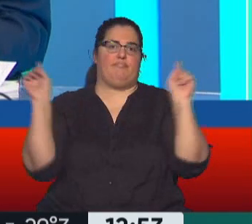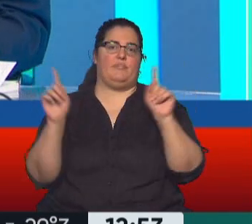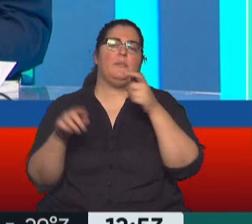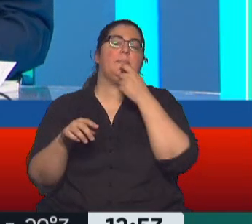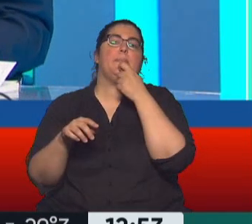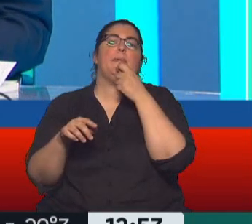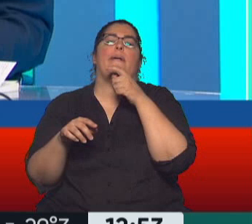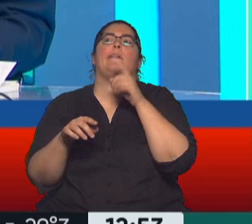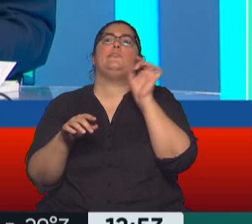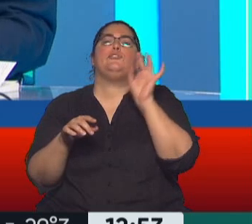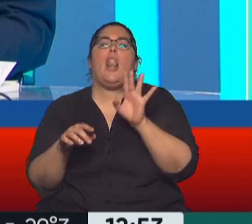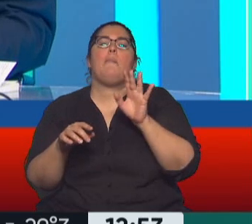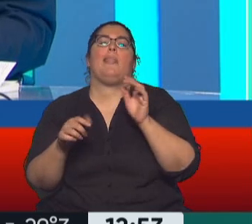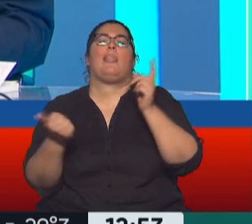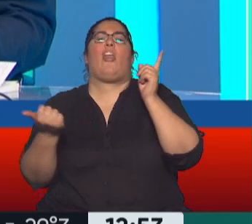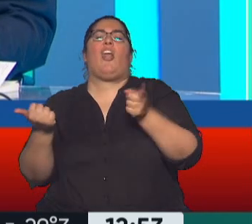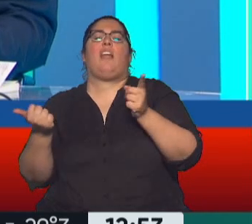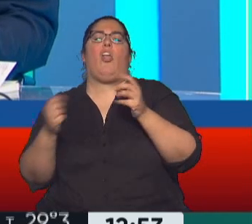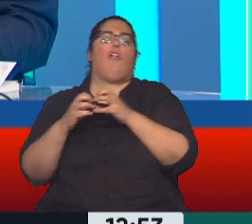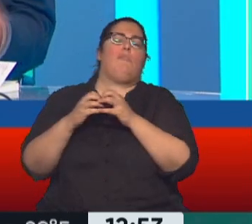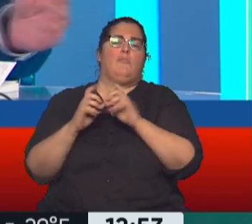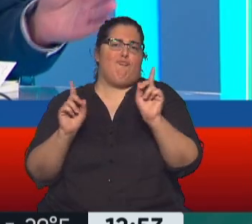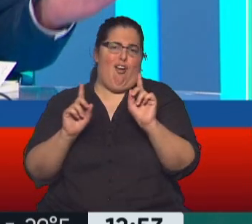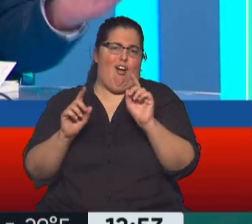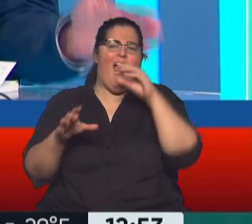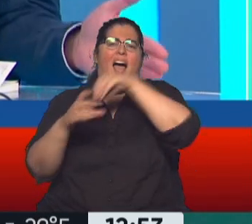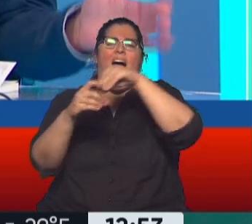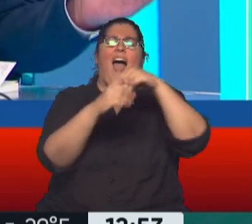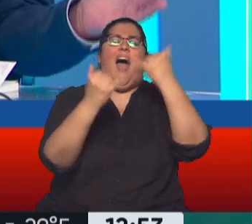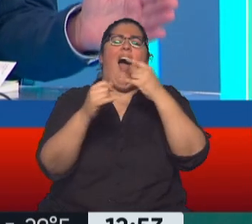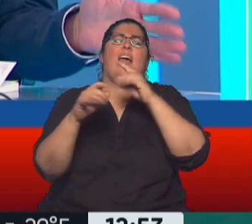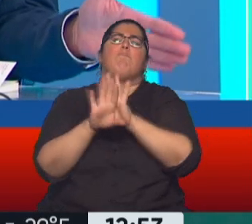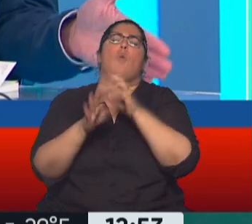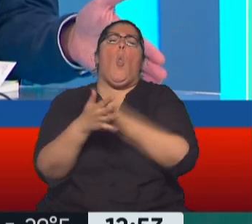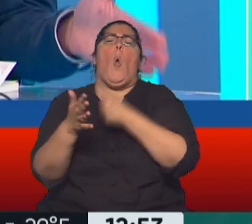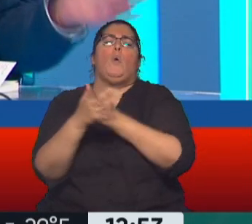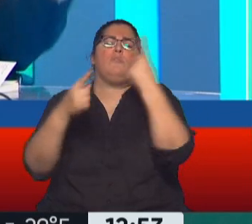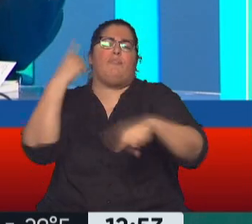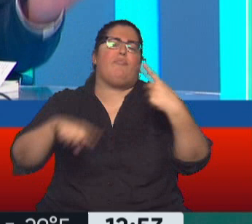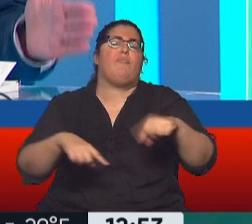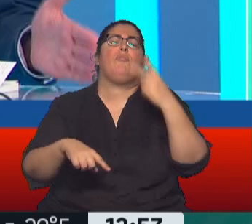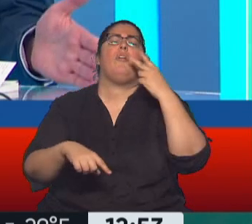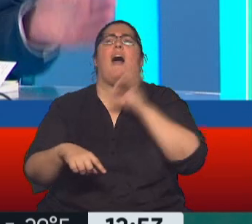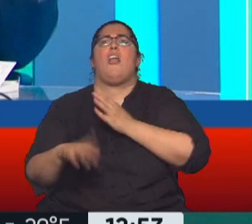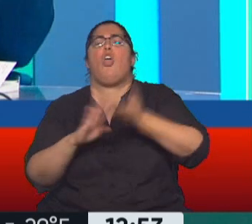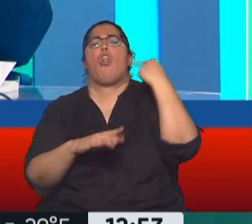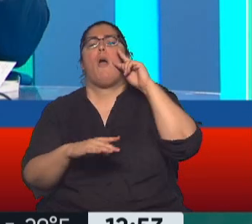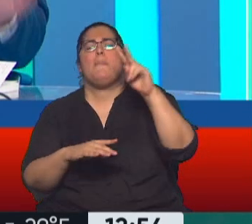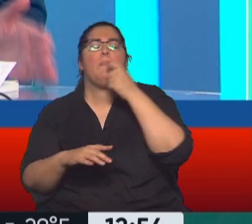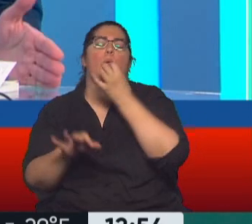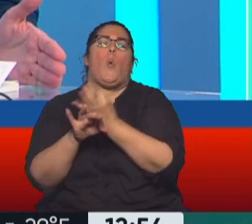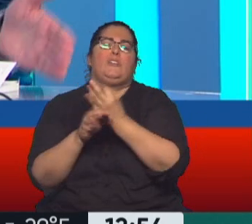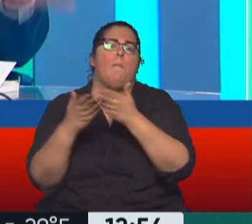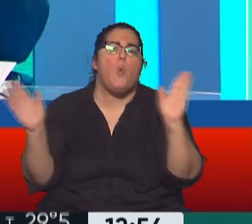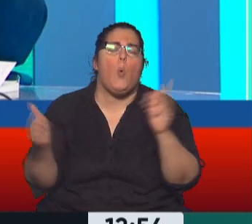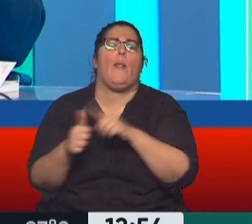disputa post-dictatorial, que tiene sus propias luchas. Sus propias luchas son las de los años 2000, la educación pública, el